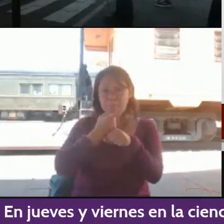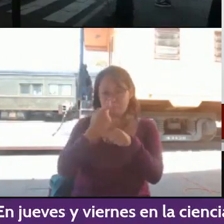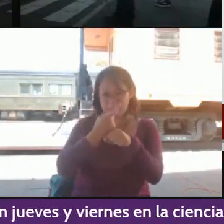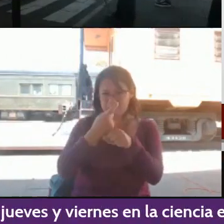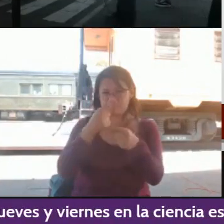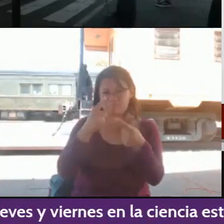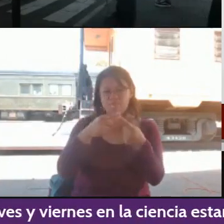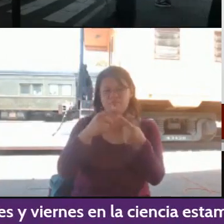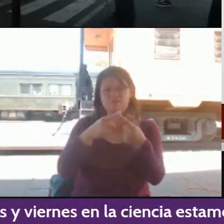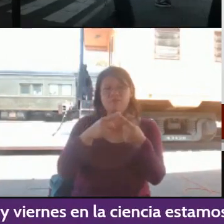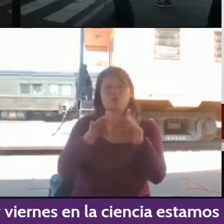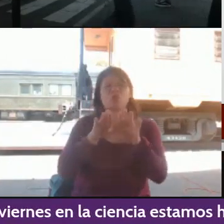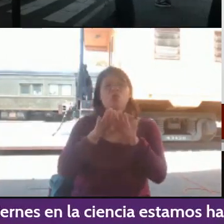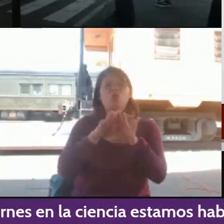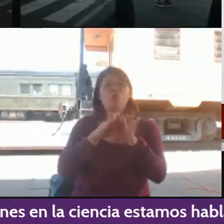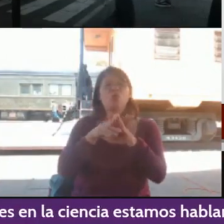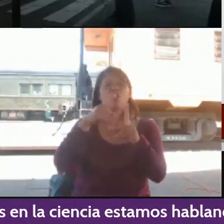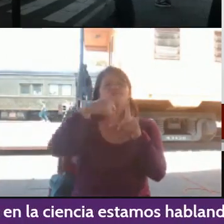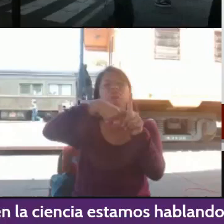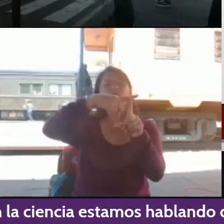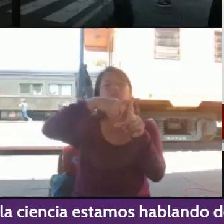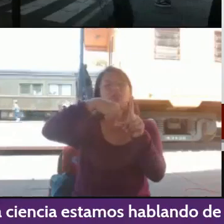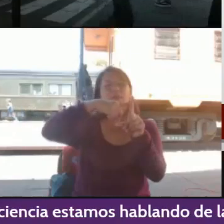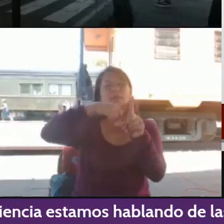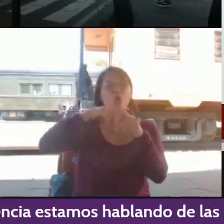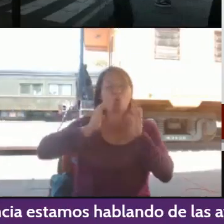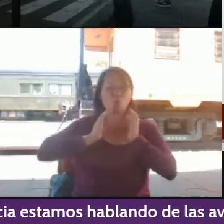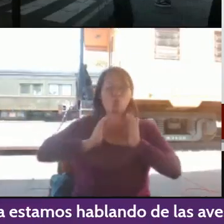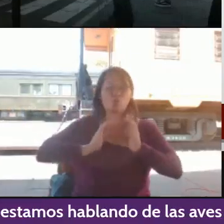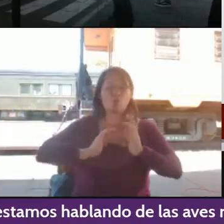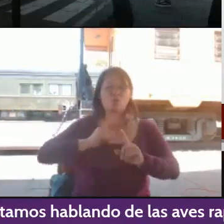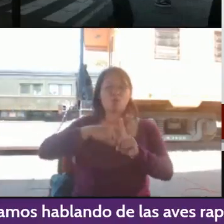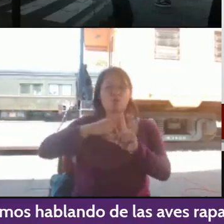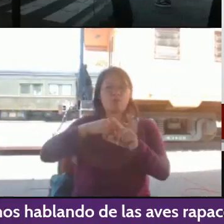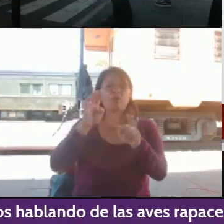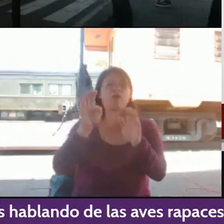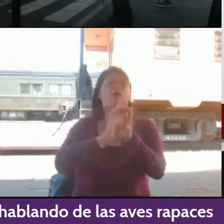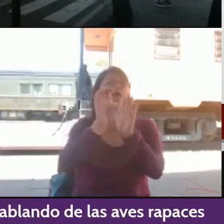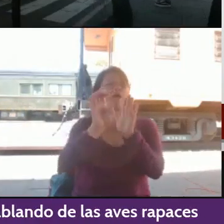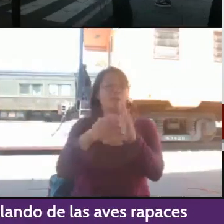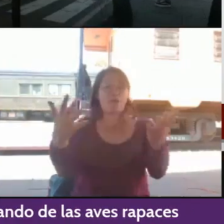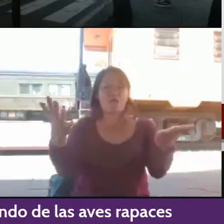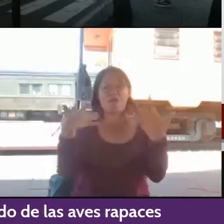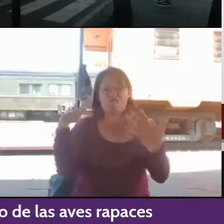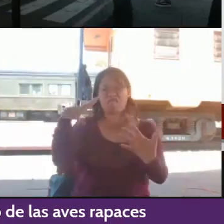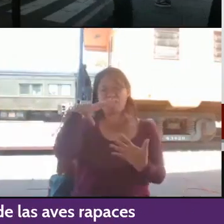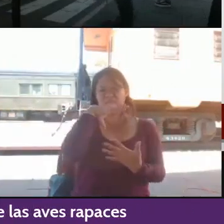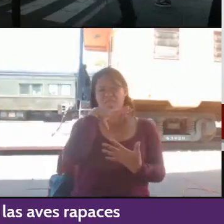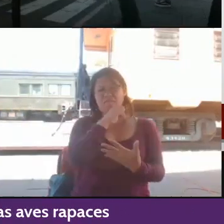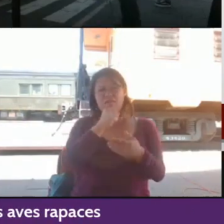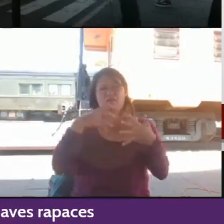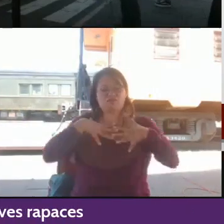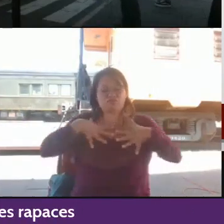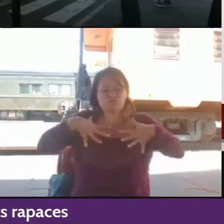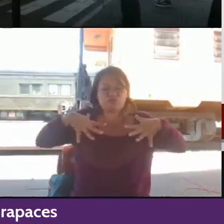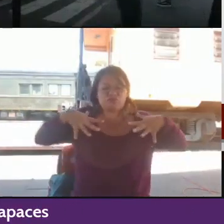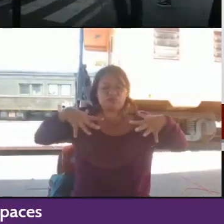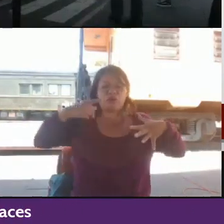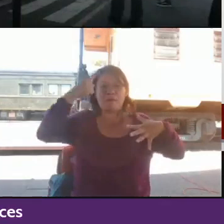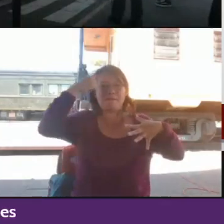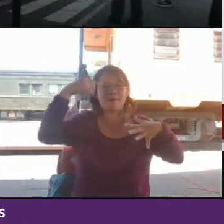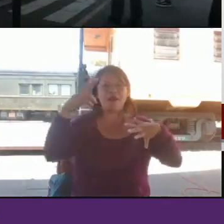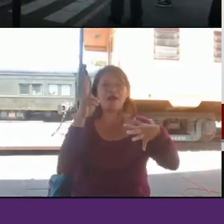para termorregular, mantener la temperatura del cuerpo. Si hace mucho calor, esponjan las plumitas para que se entre más aire. Se hace,